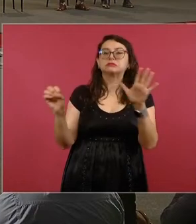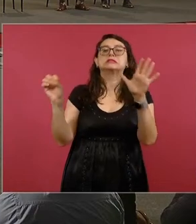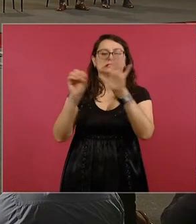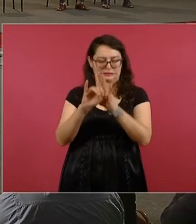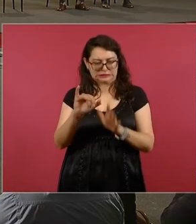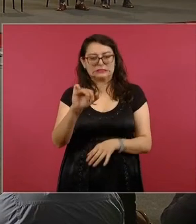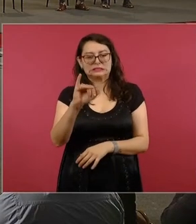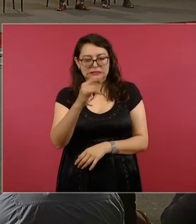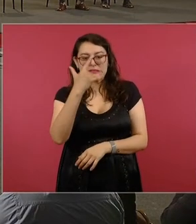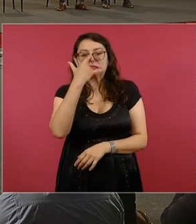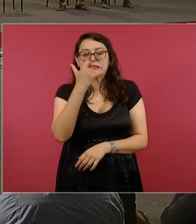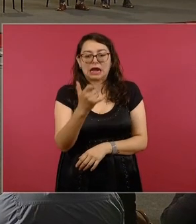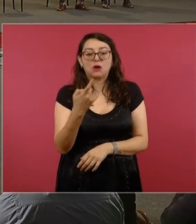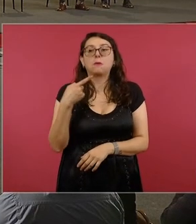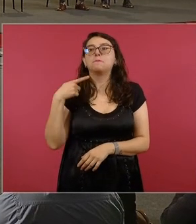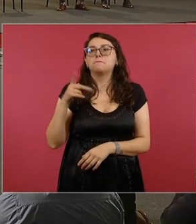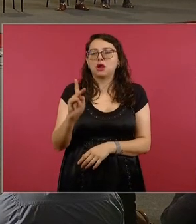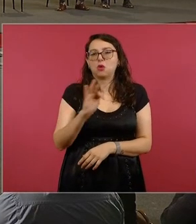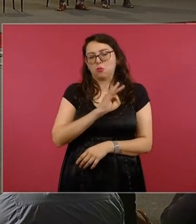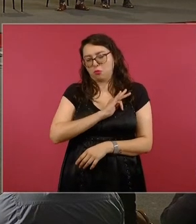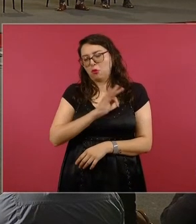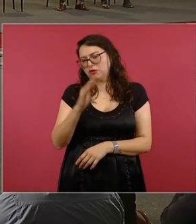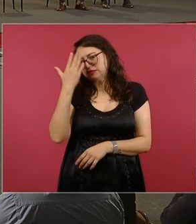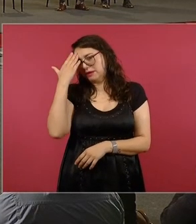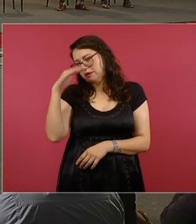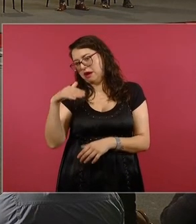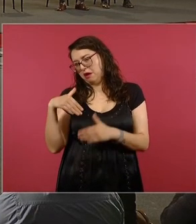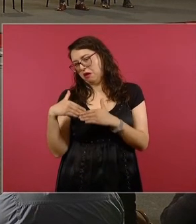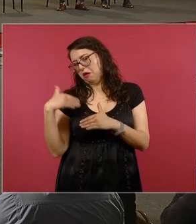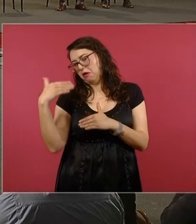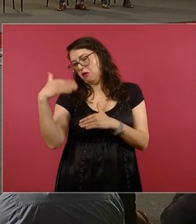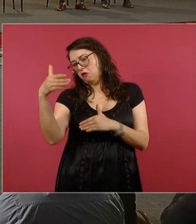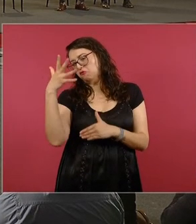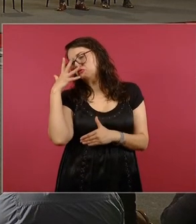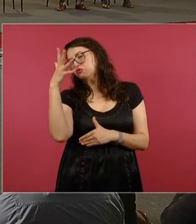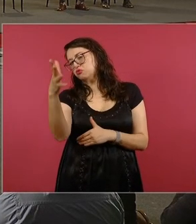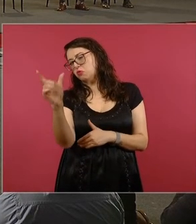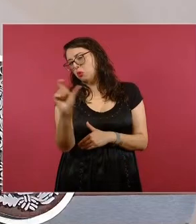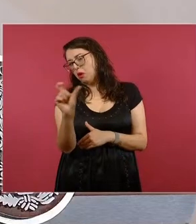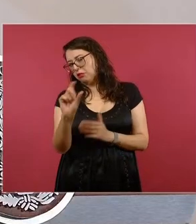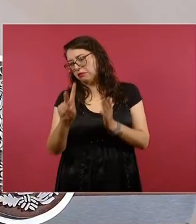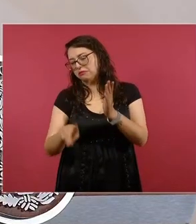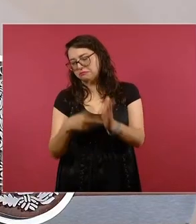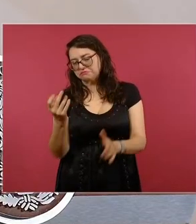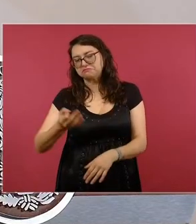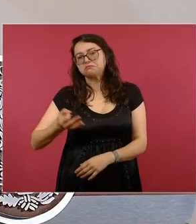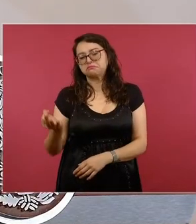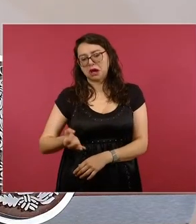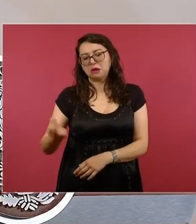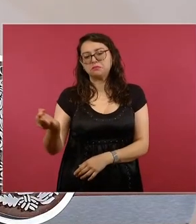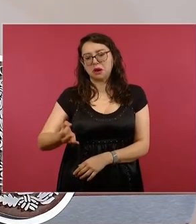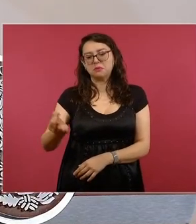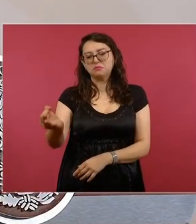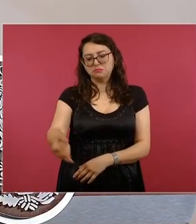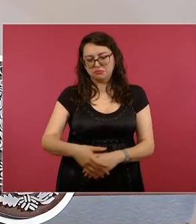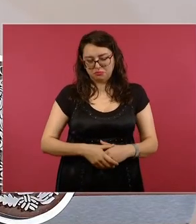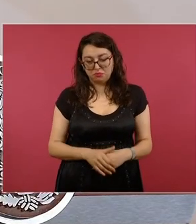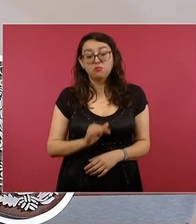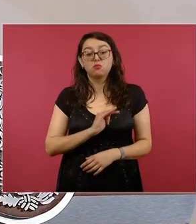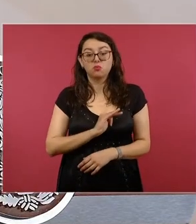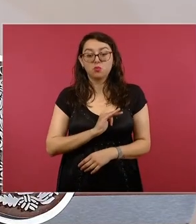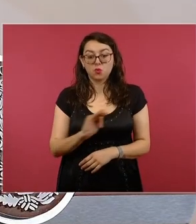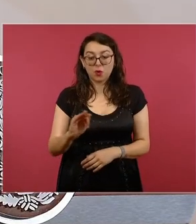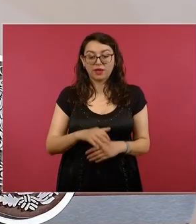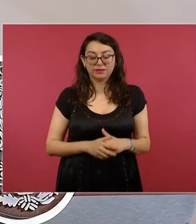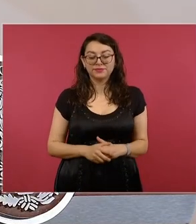raro y totalmente predecible a la vez. Esto le permitió, por ejemplo, a Edmund Halley realizar